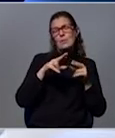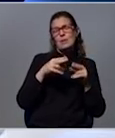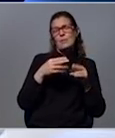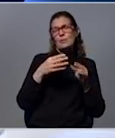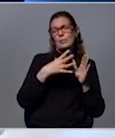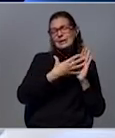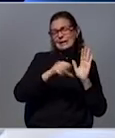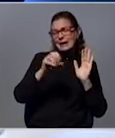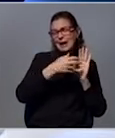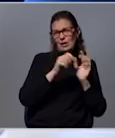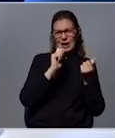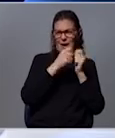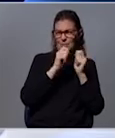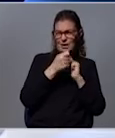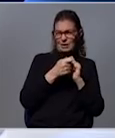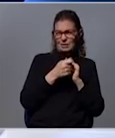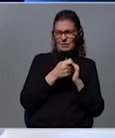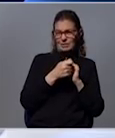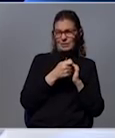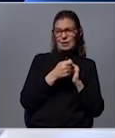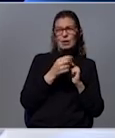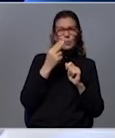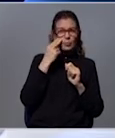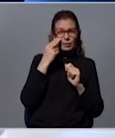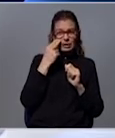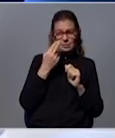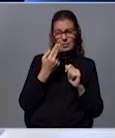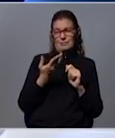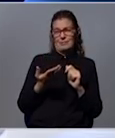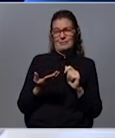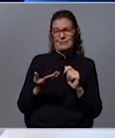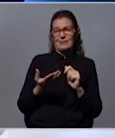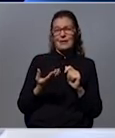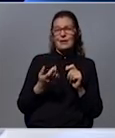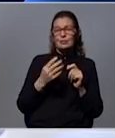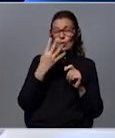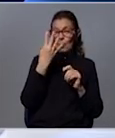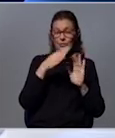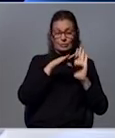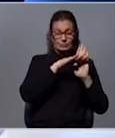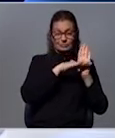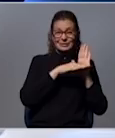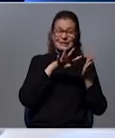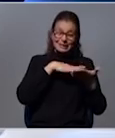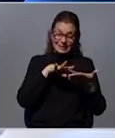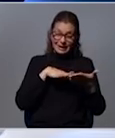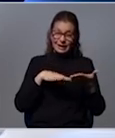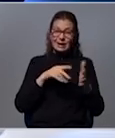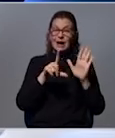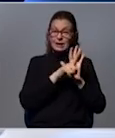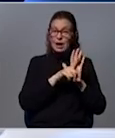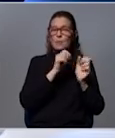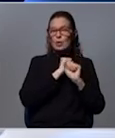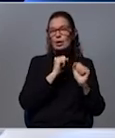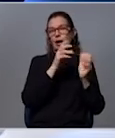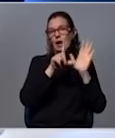sacarlas hay que reformar la constitución lo hicimos adrede son las cuatro normas si ustedes leen dice la ley podrá la ley podrá